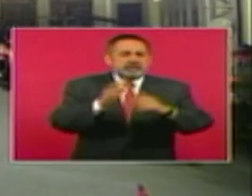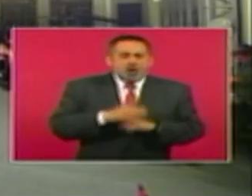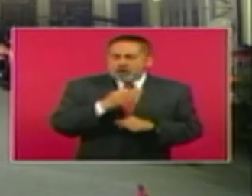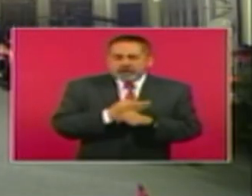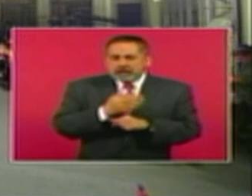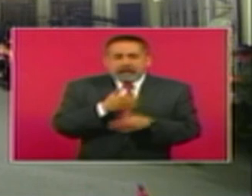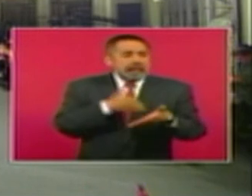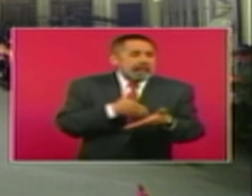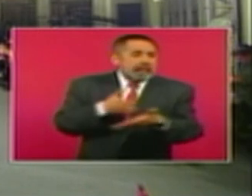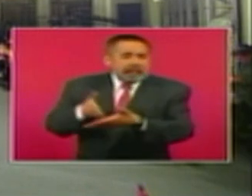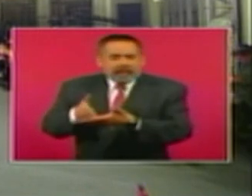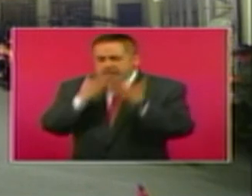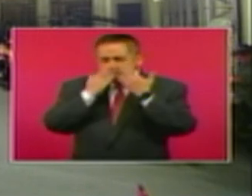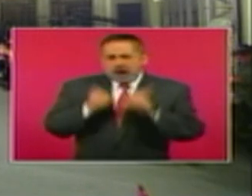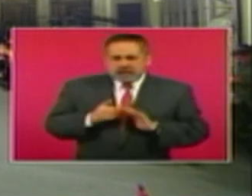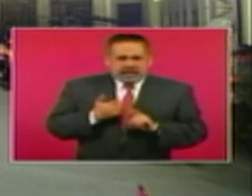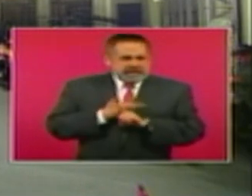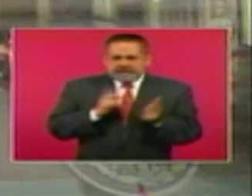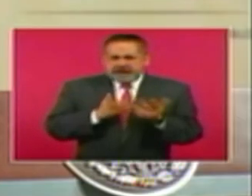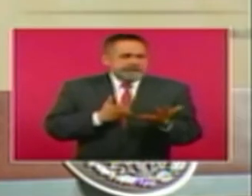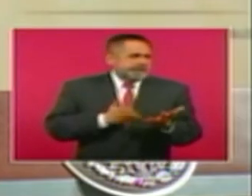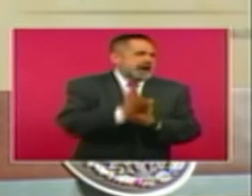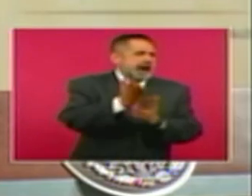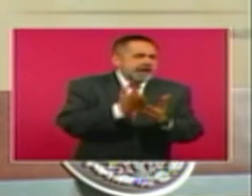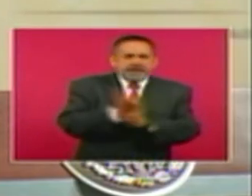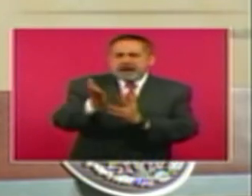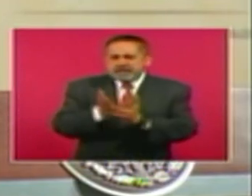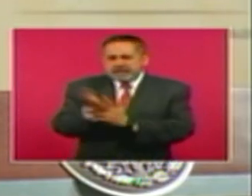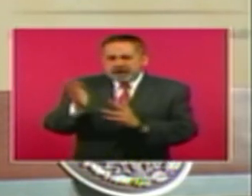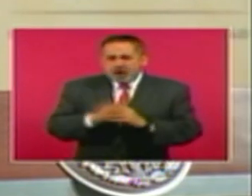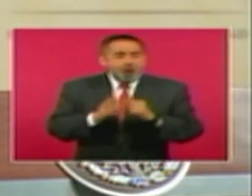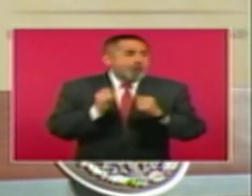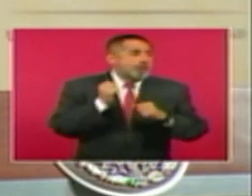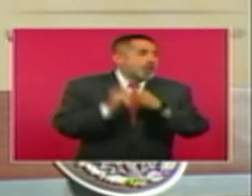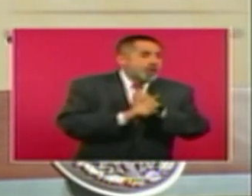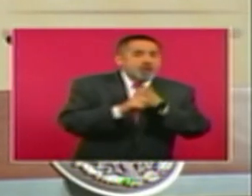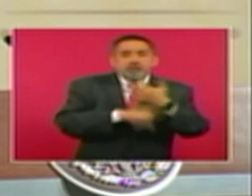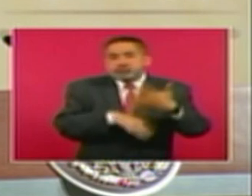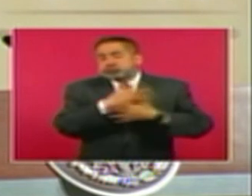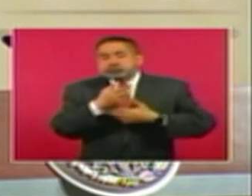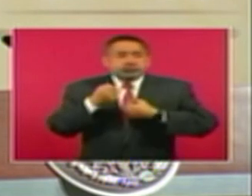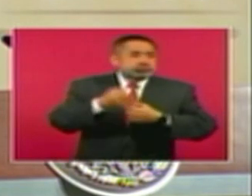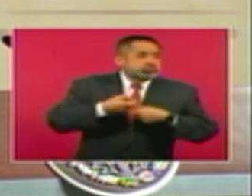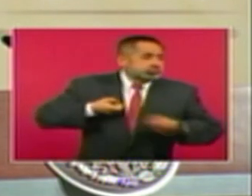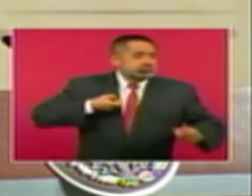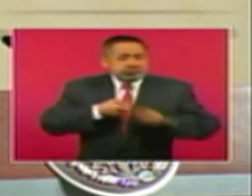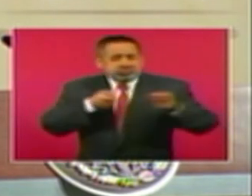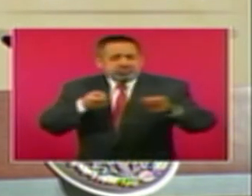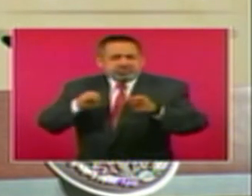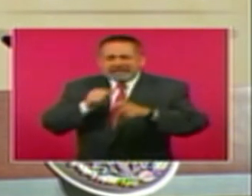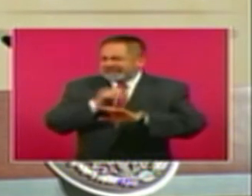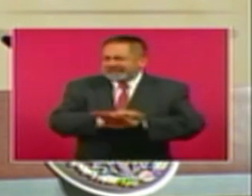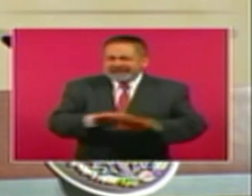dejarlo en libertad porque la seguridad pública precisamente estaba en riesgo. Los periodistas en esa rueda de prensa que estaba dando Juan Manuel